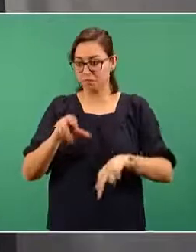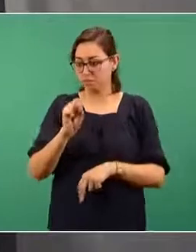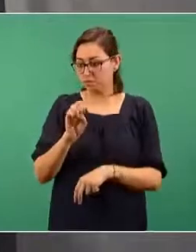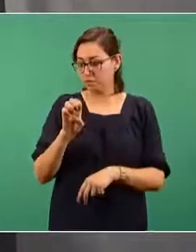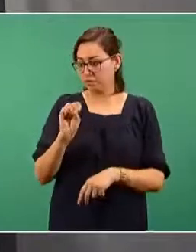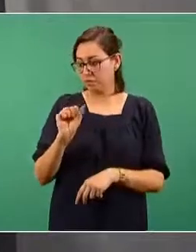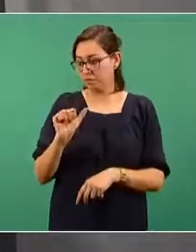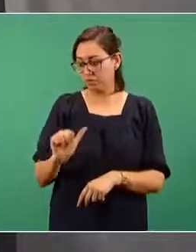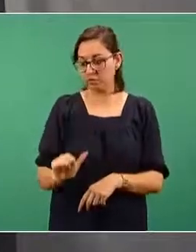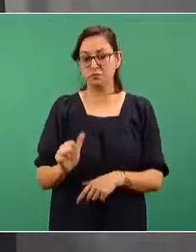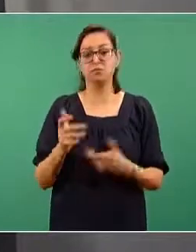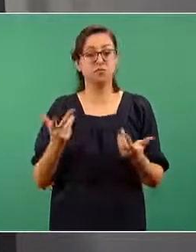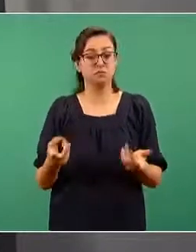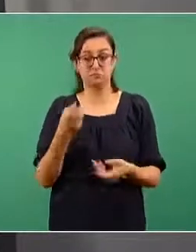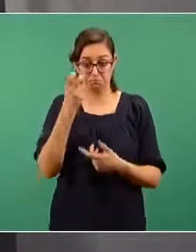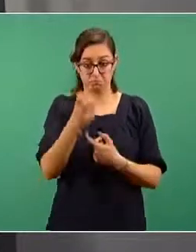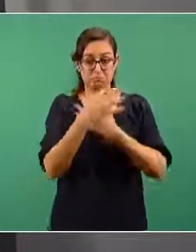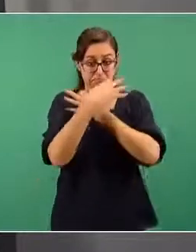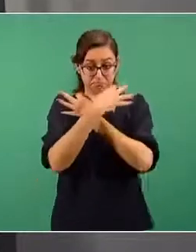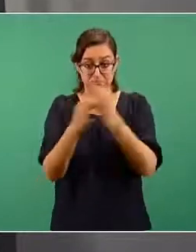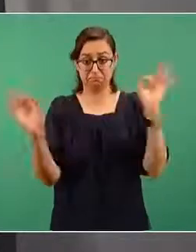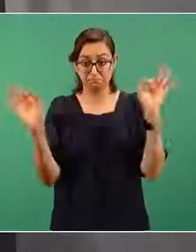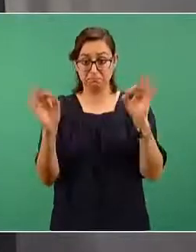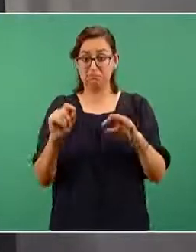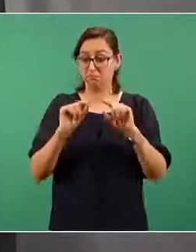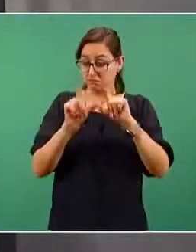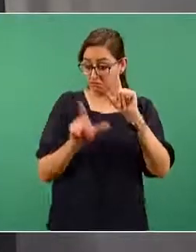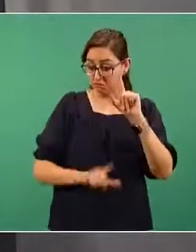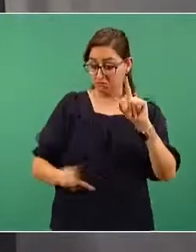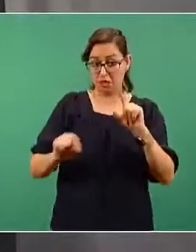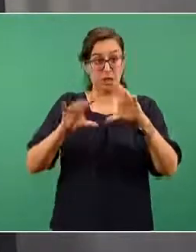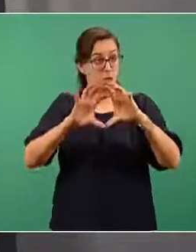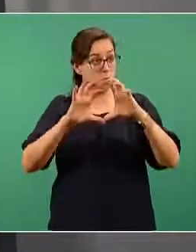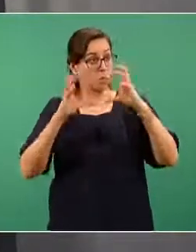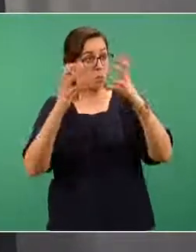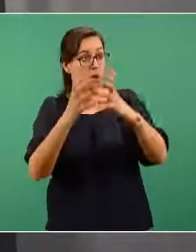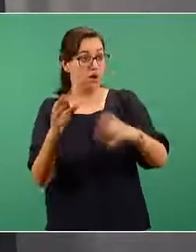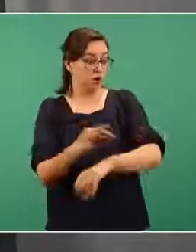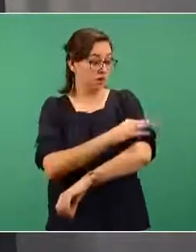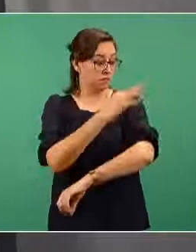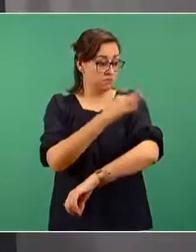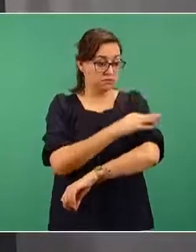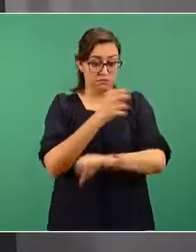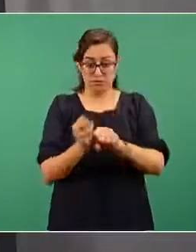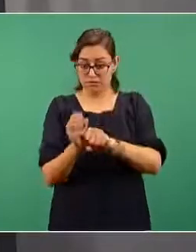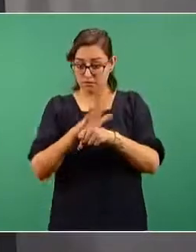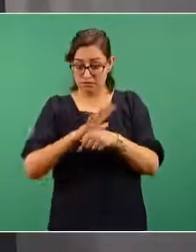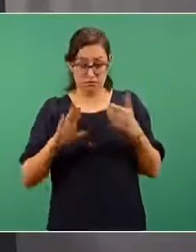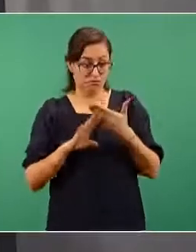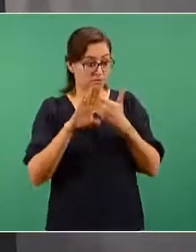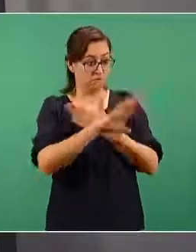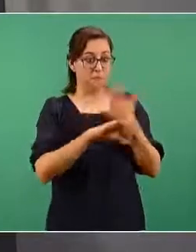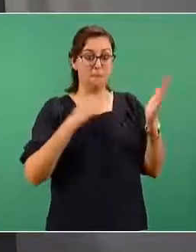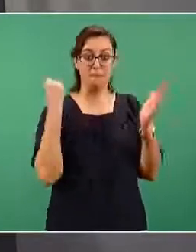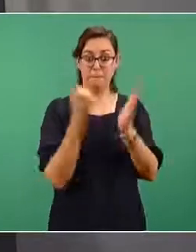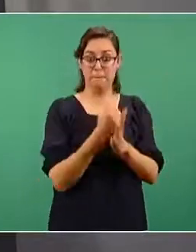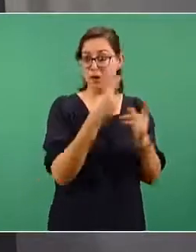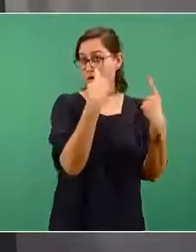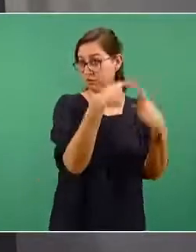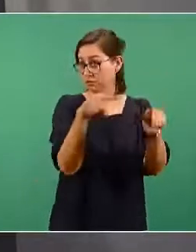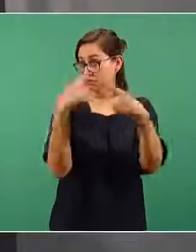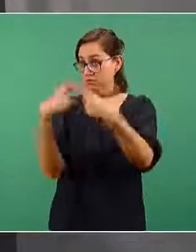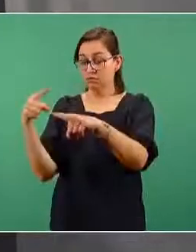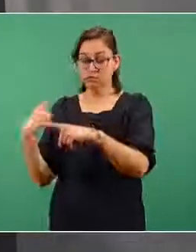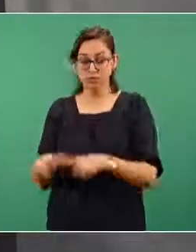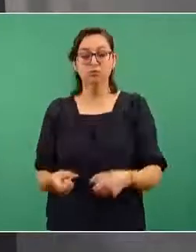Salud. Ese es el mensaje. En México y en el mundo, las vacunas contra el COVID-19 son vacunas